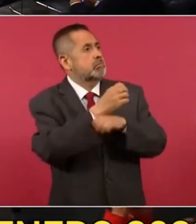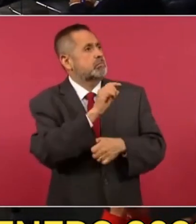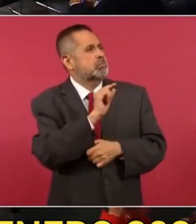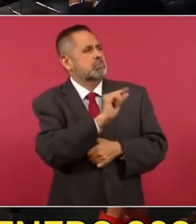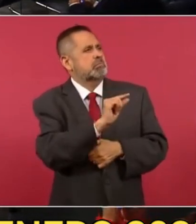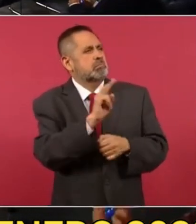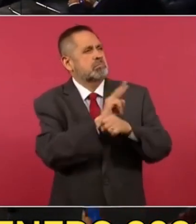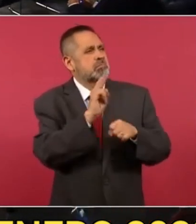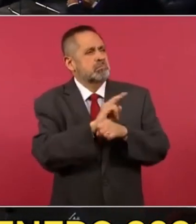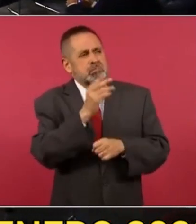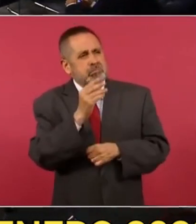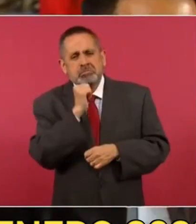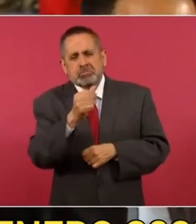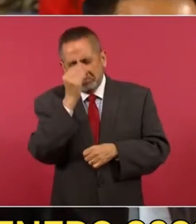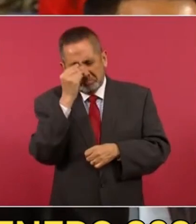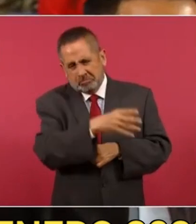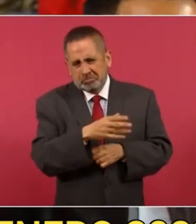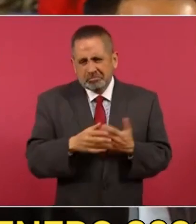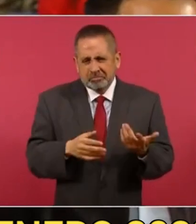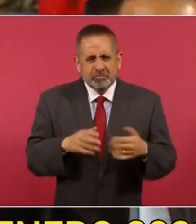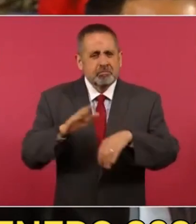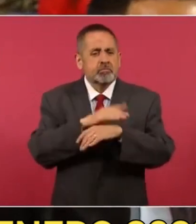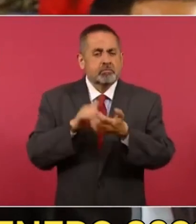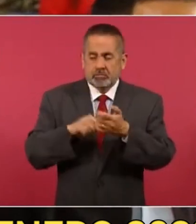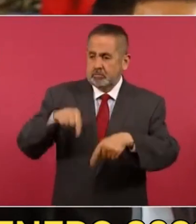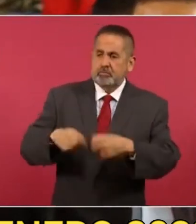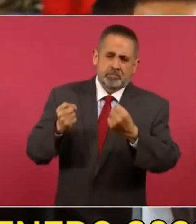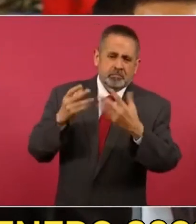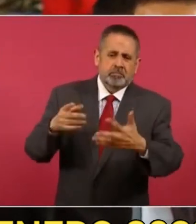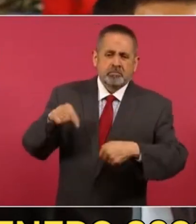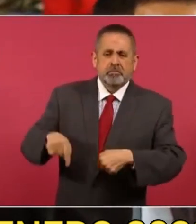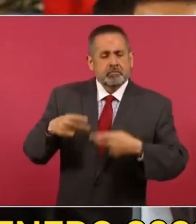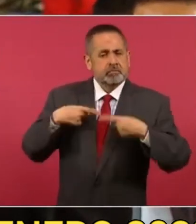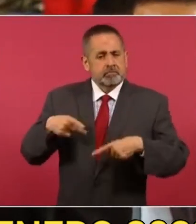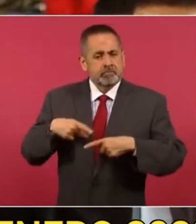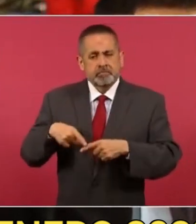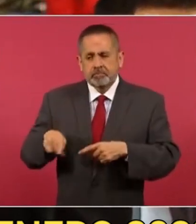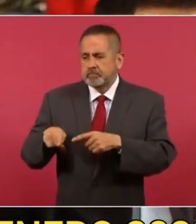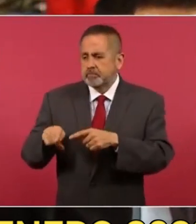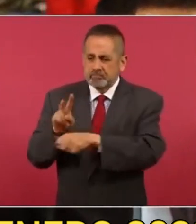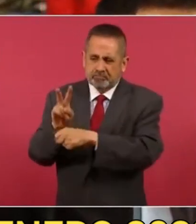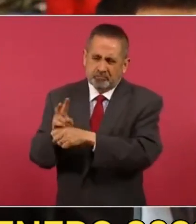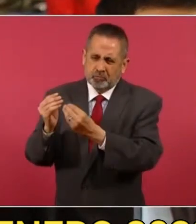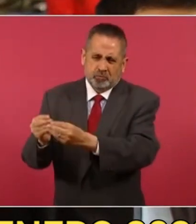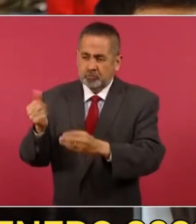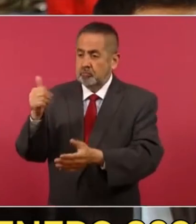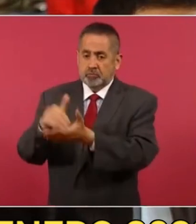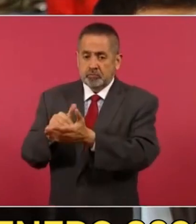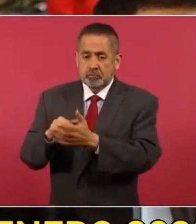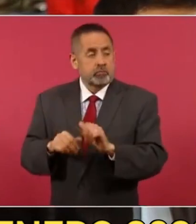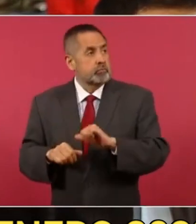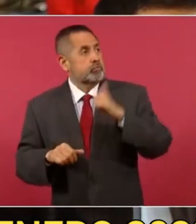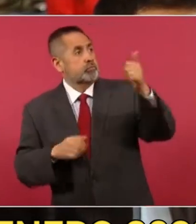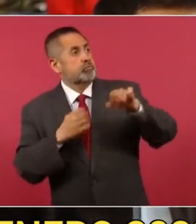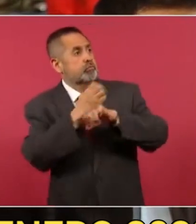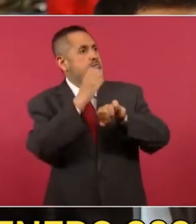basan en un tema de datos de la cantidad de elementos por cada estado. Yo le preguntaría, presidente,